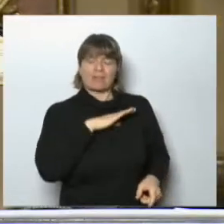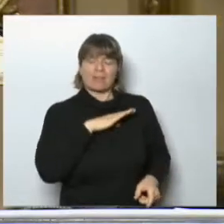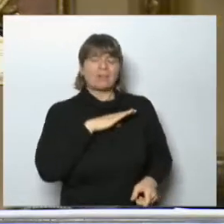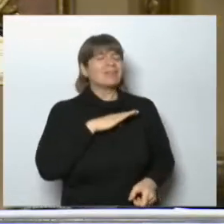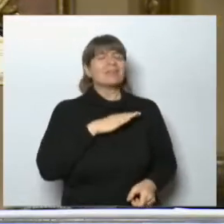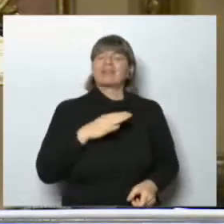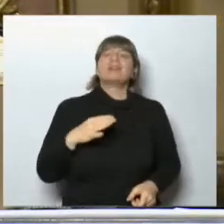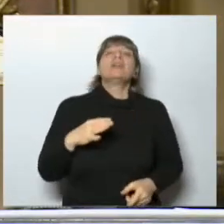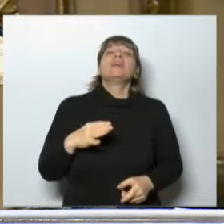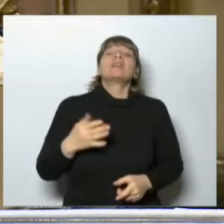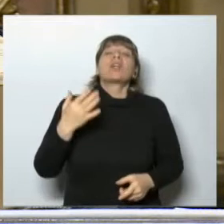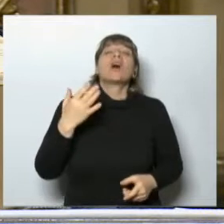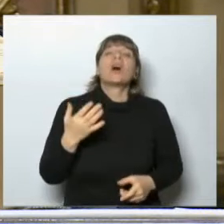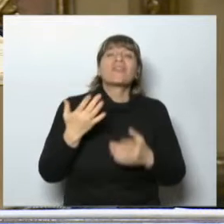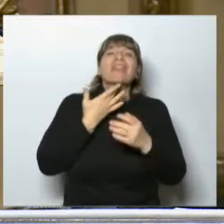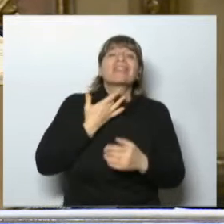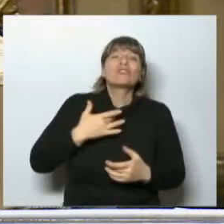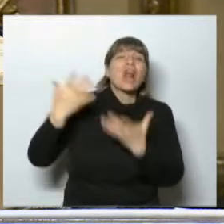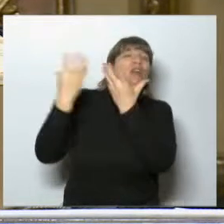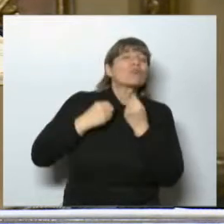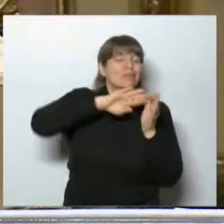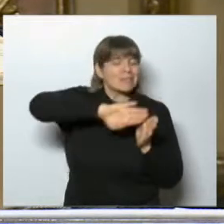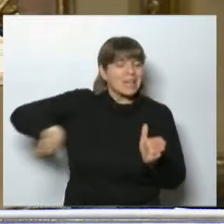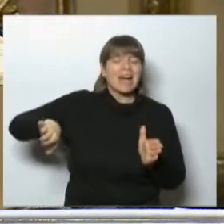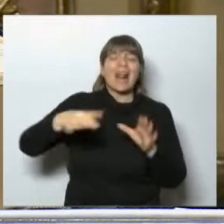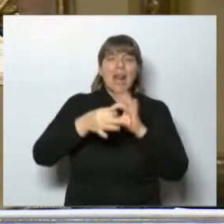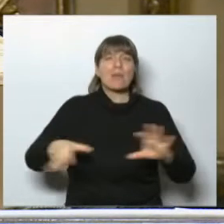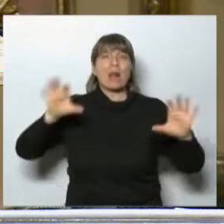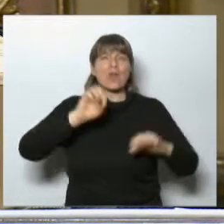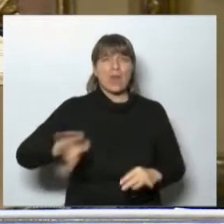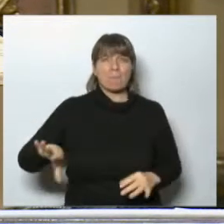Y no nos dejes caer en la tentación y